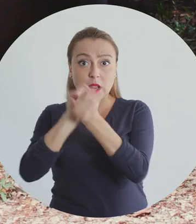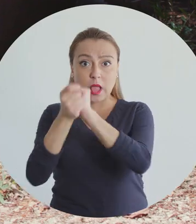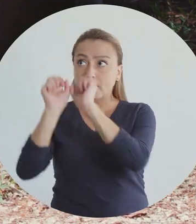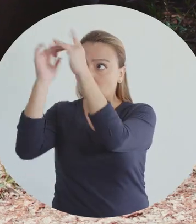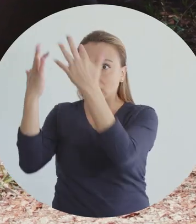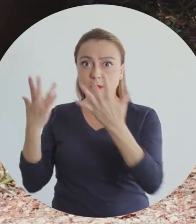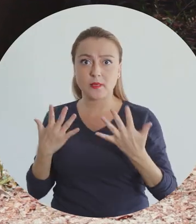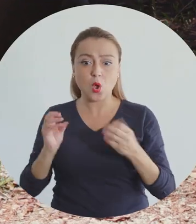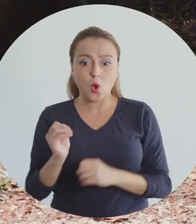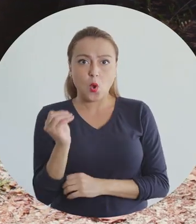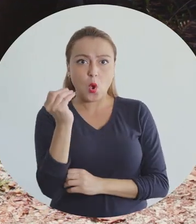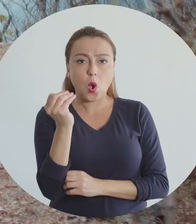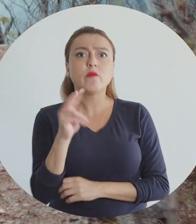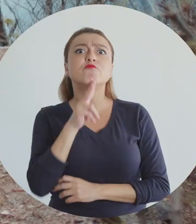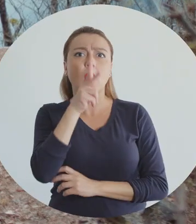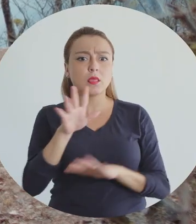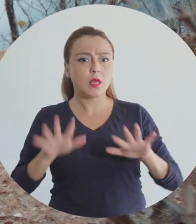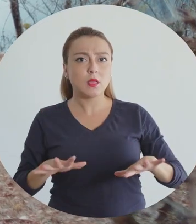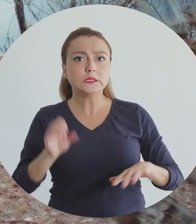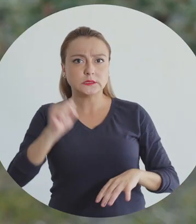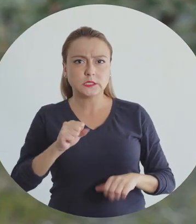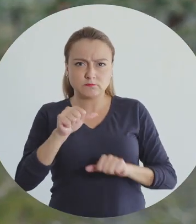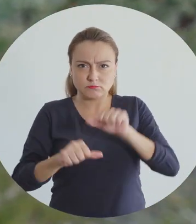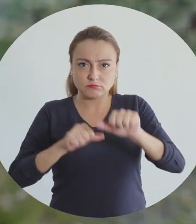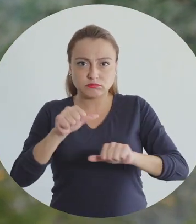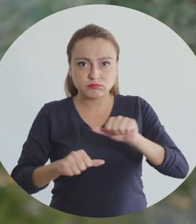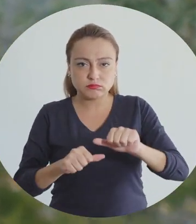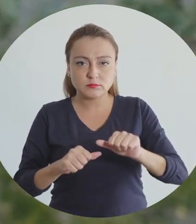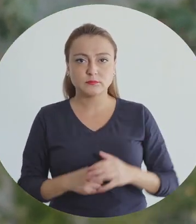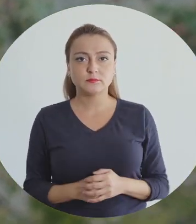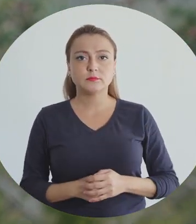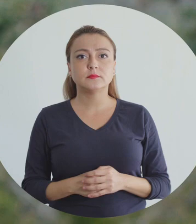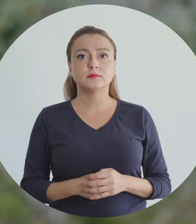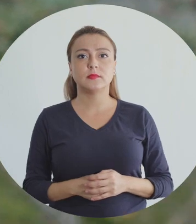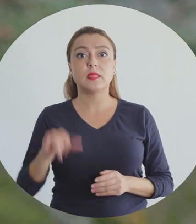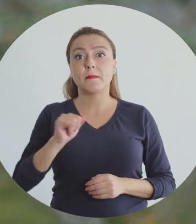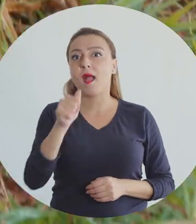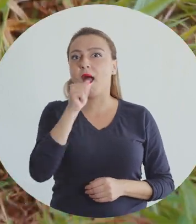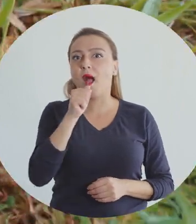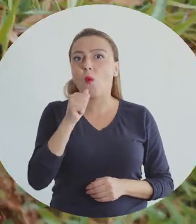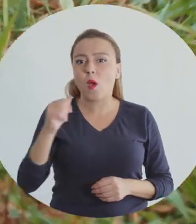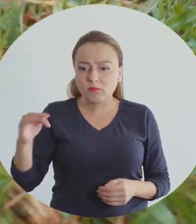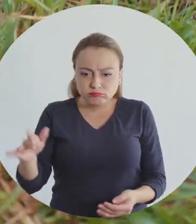climática. Jóvenes con los pies en la tierra, que se animan a dar un paso al frente y los ponen también en el